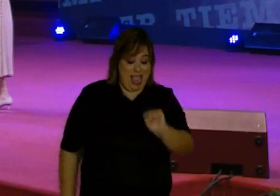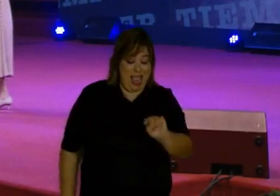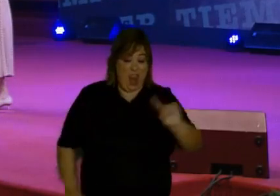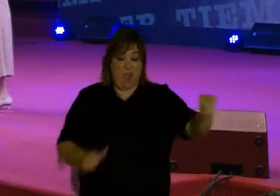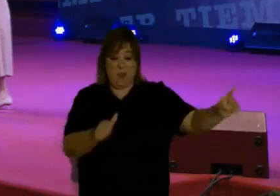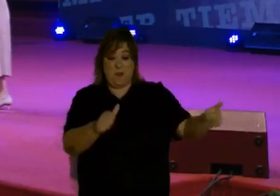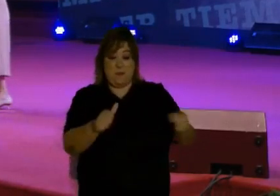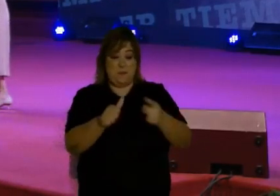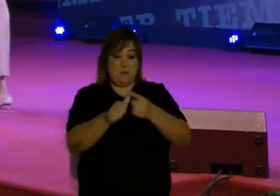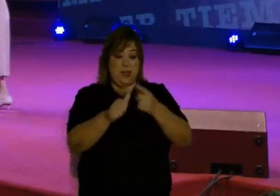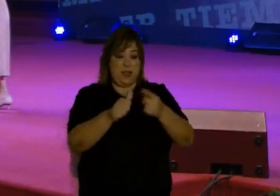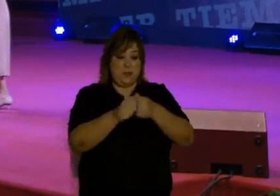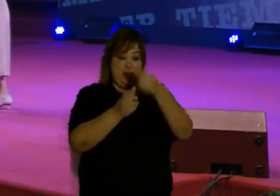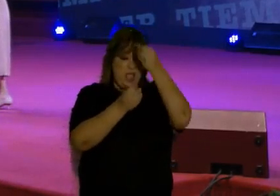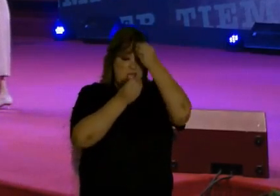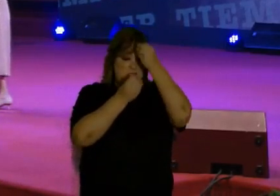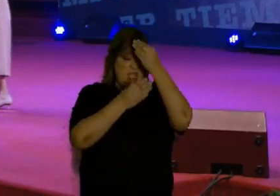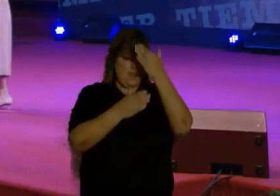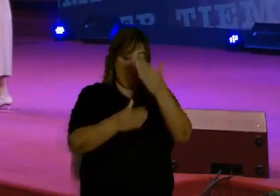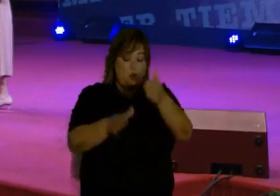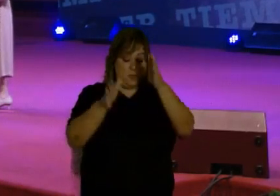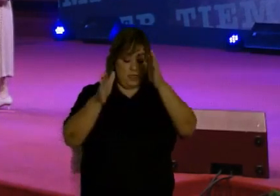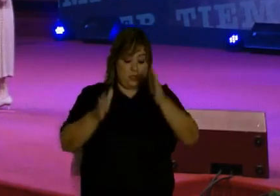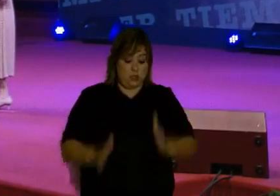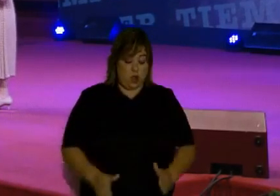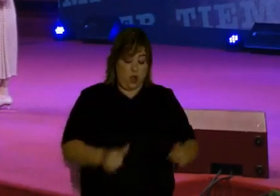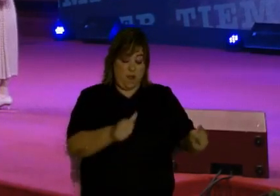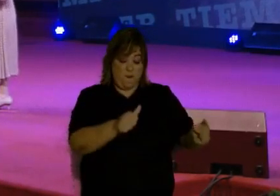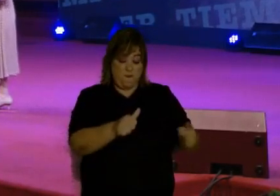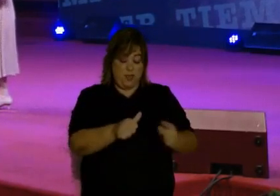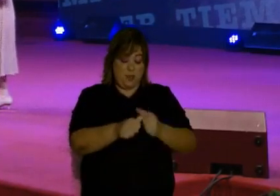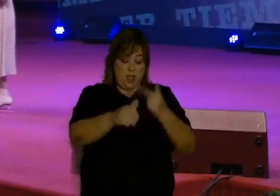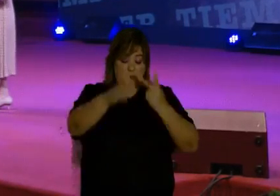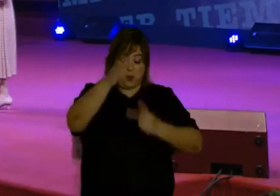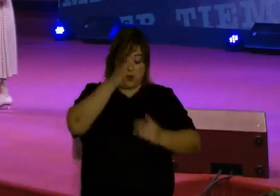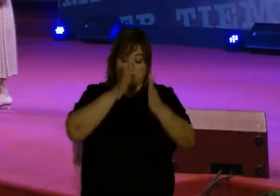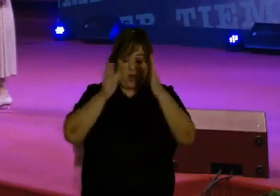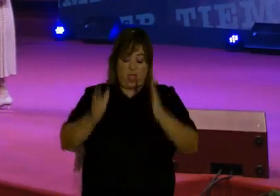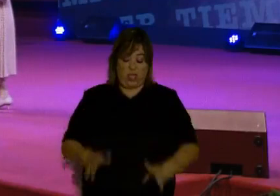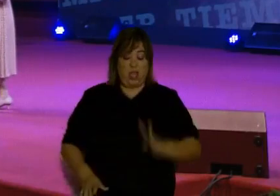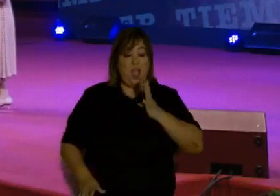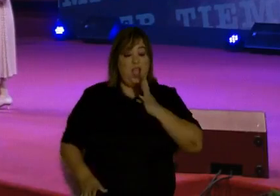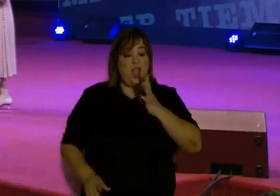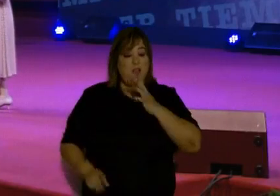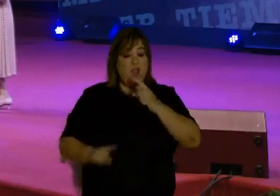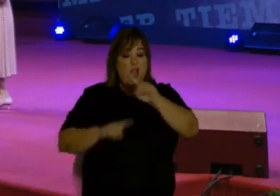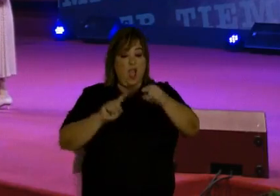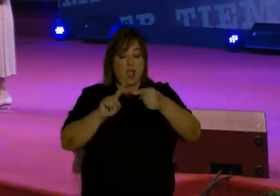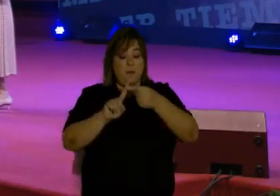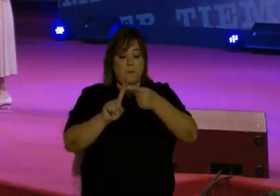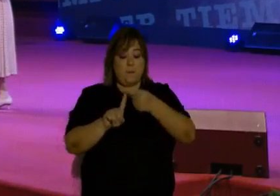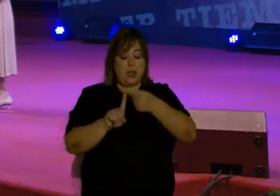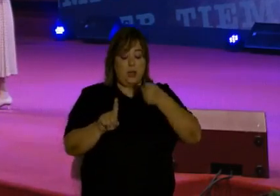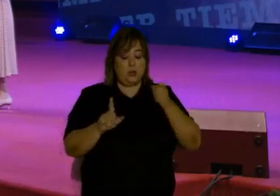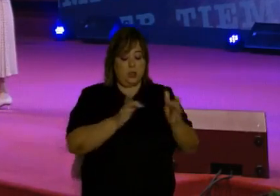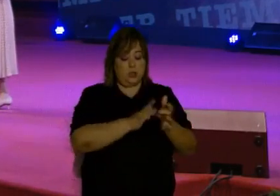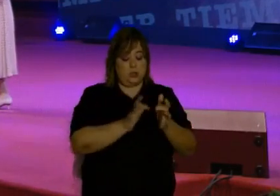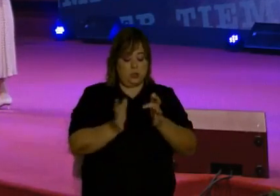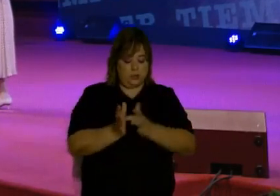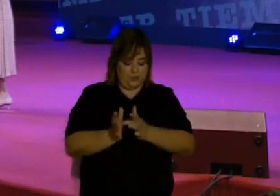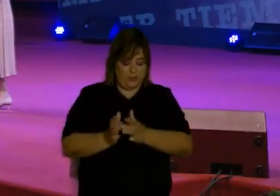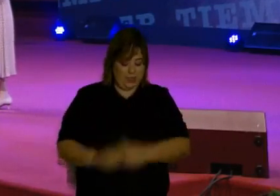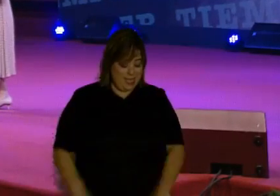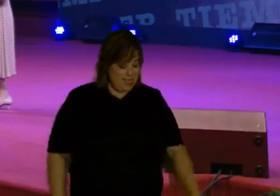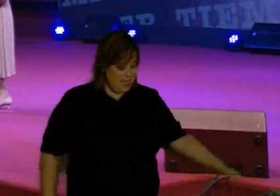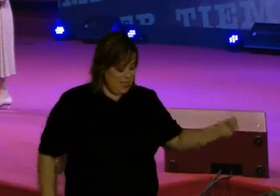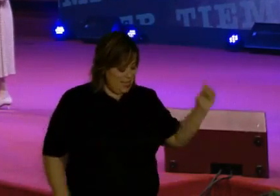cual prepara tu camino delante de ti. Y luego dijo, de cierto os digo, entre los que